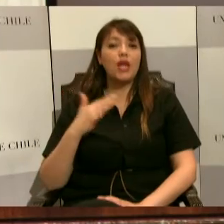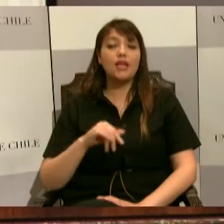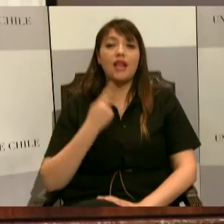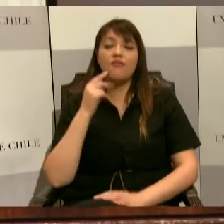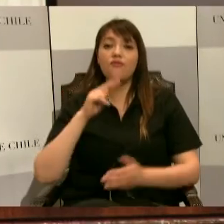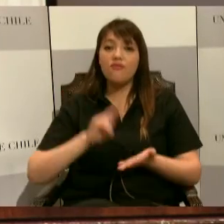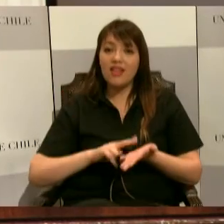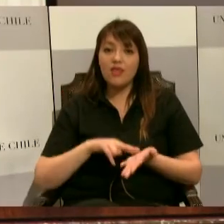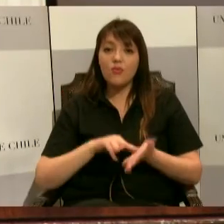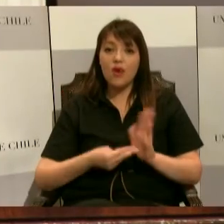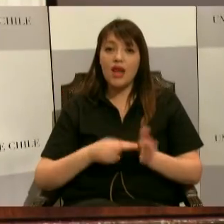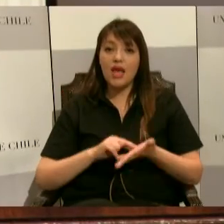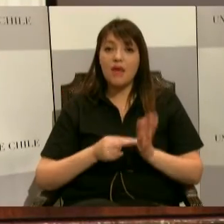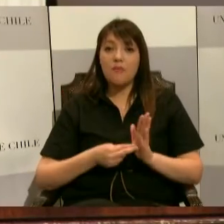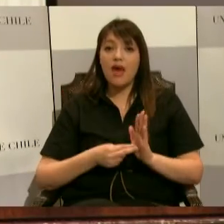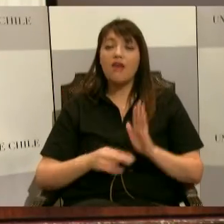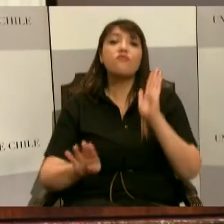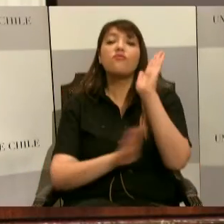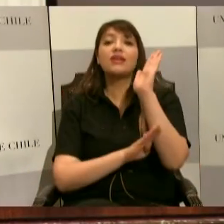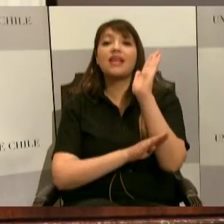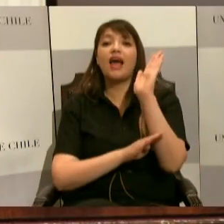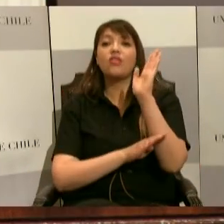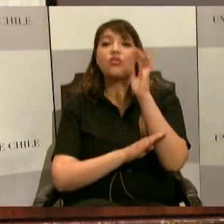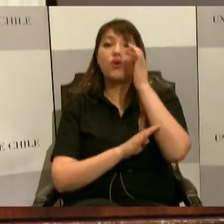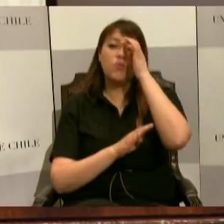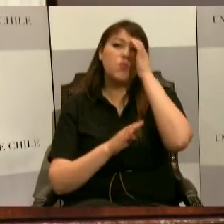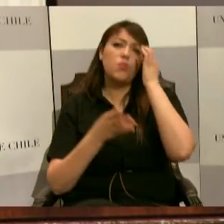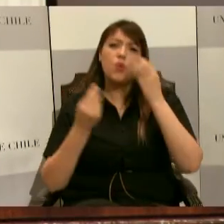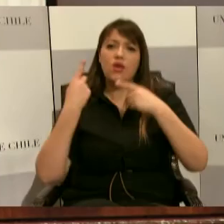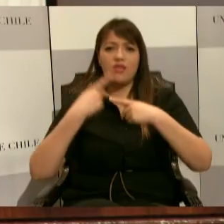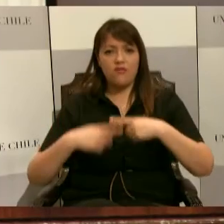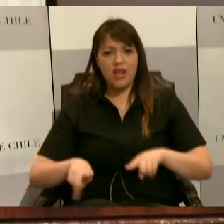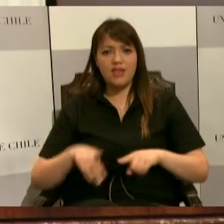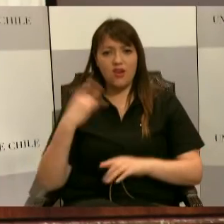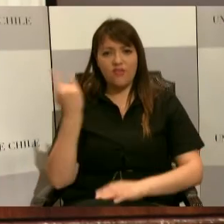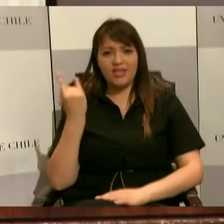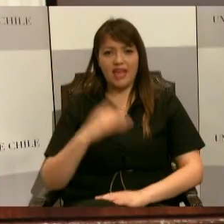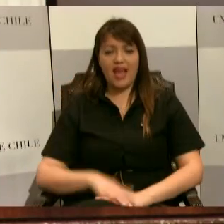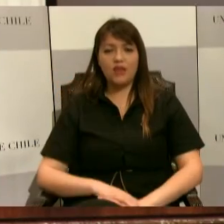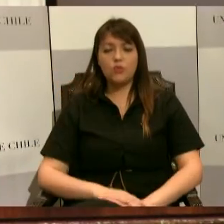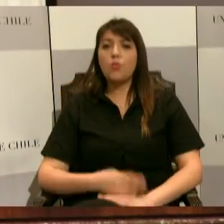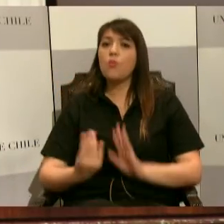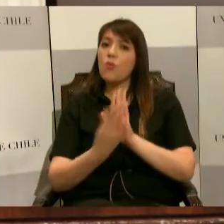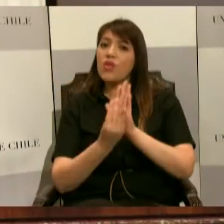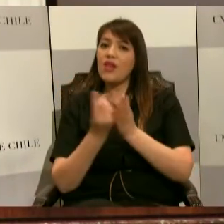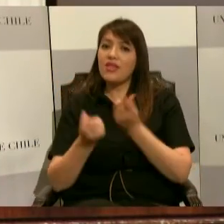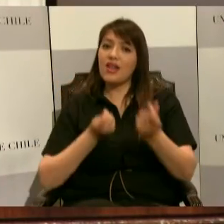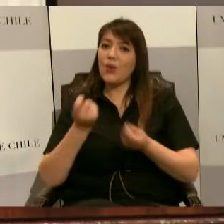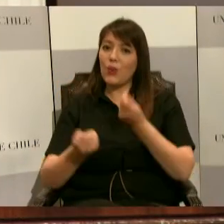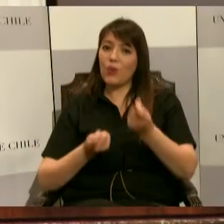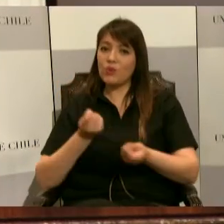verdadero problema es la defensa de un modelo basado en una concepción totalmente distinta a lo que es una universidad. Un modelo de negocio en que la universidad es